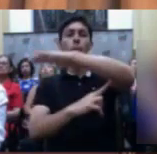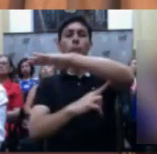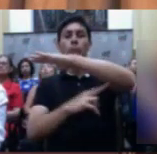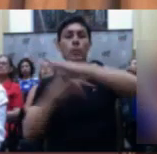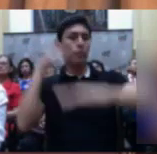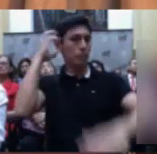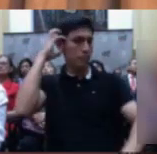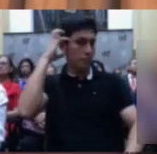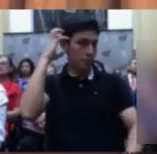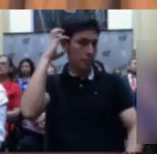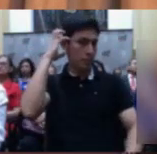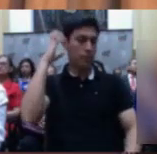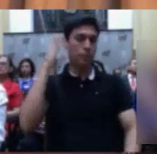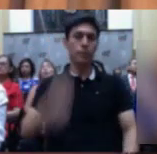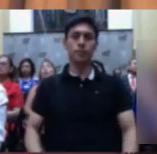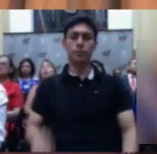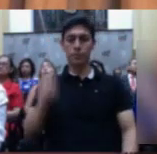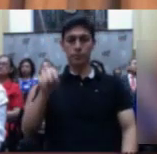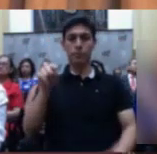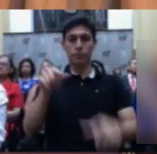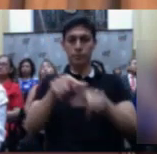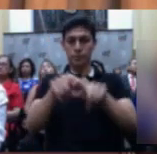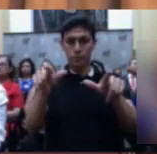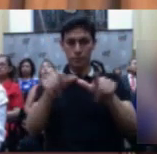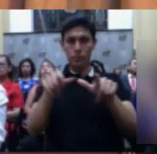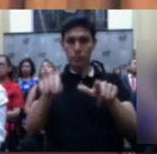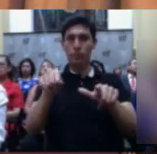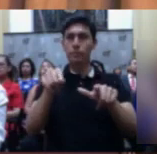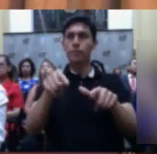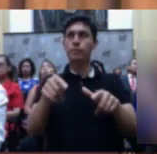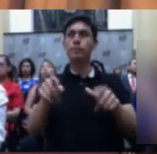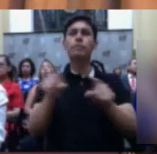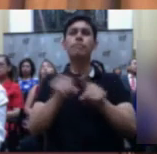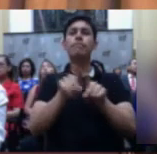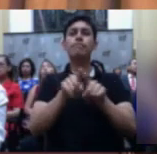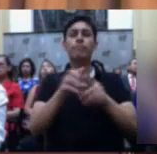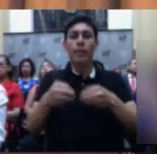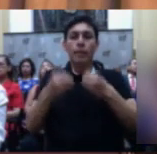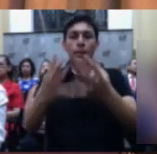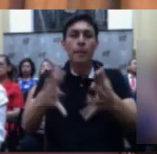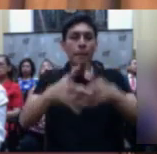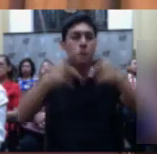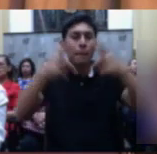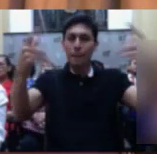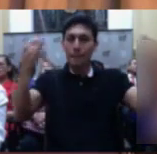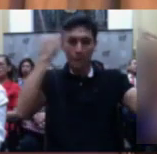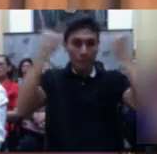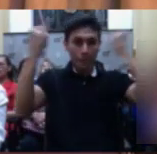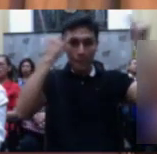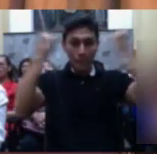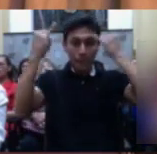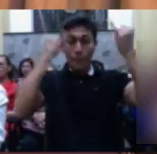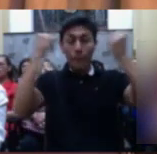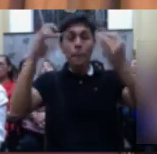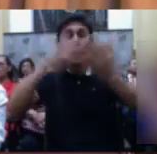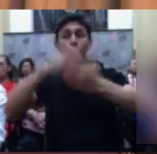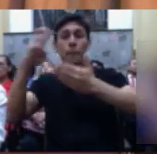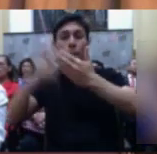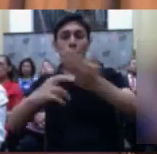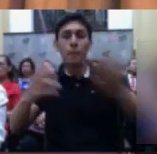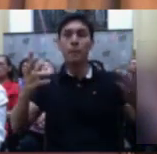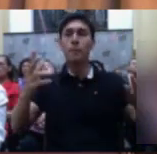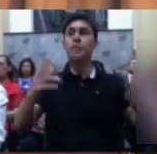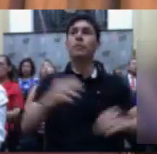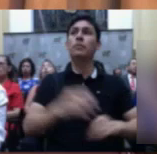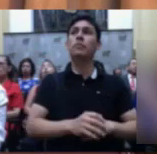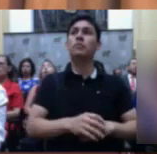Miraflores, un espacio donde nacerán o incubarán grandes ideas, grandes proyectos, grandes